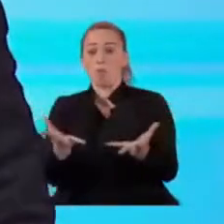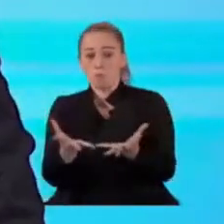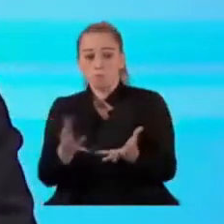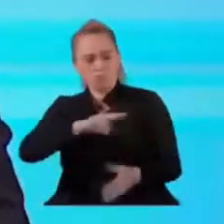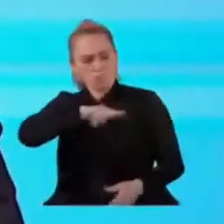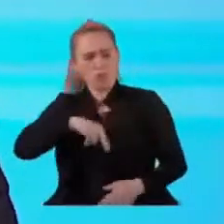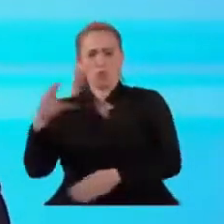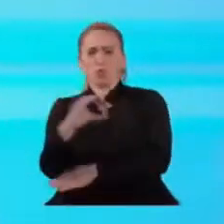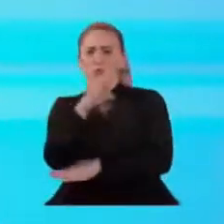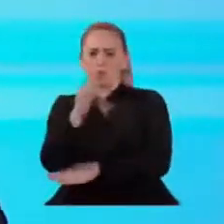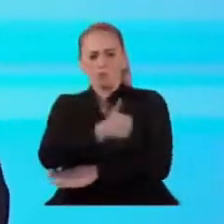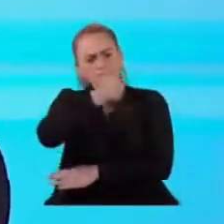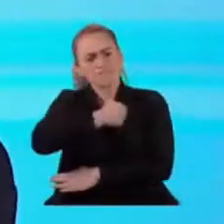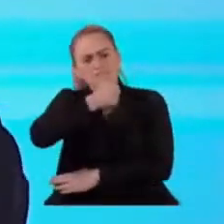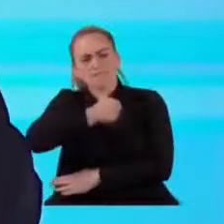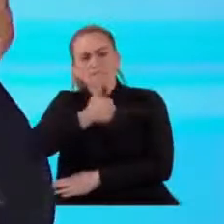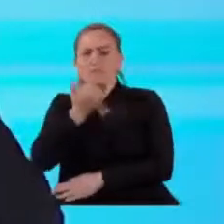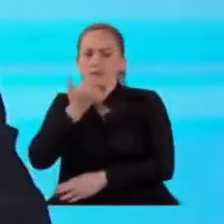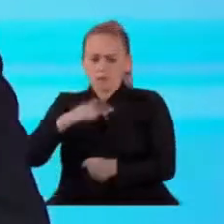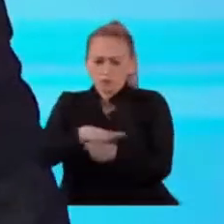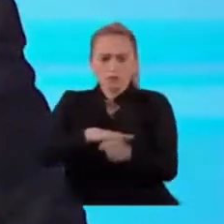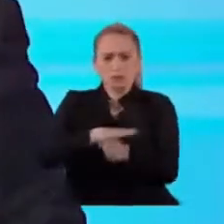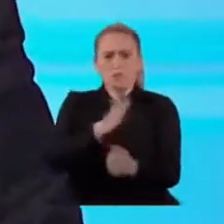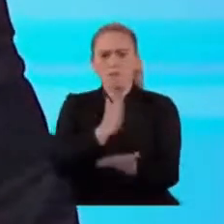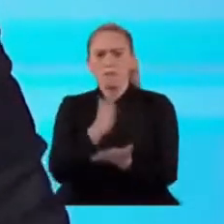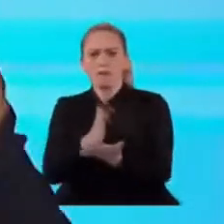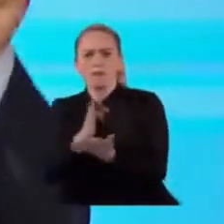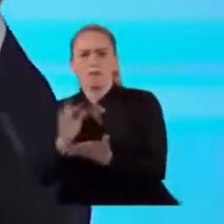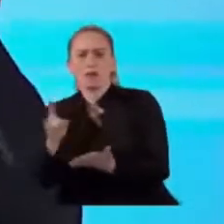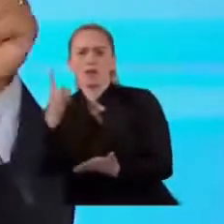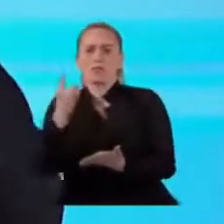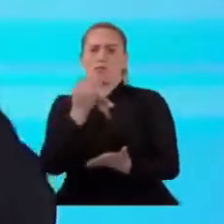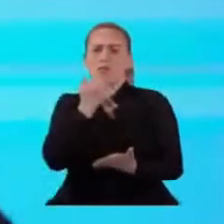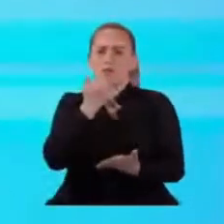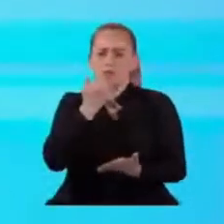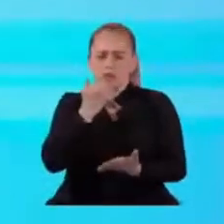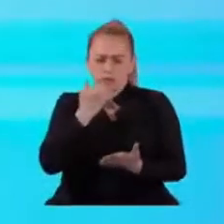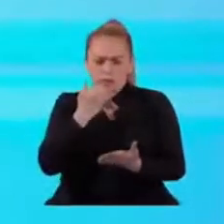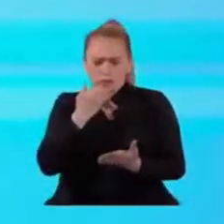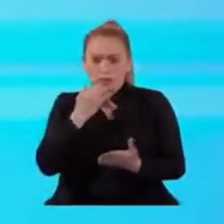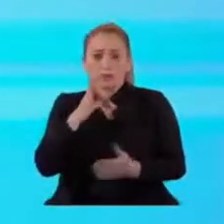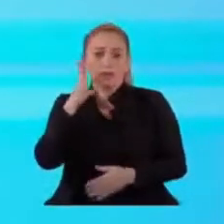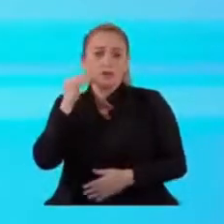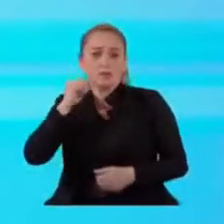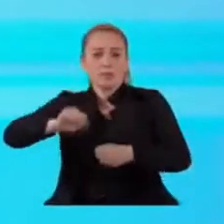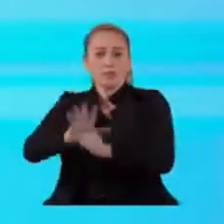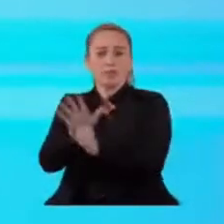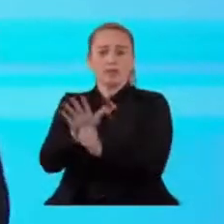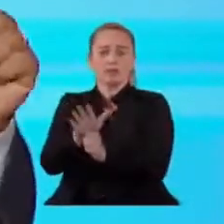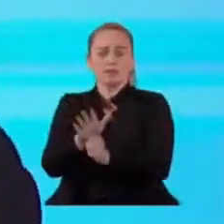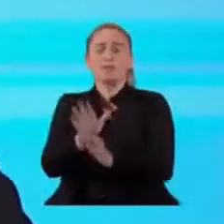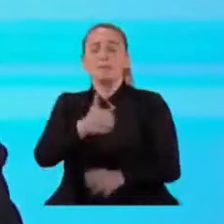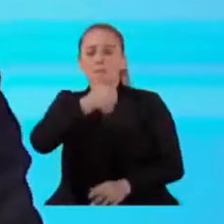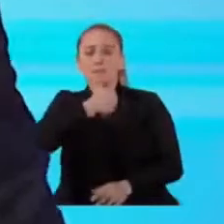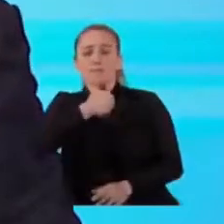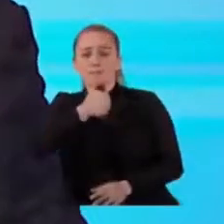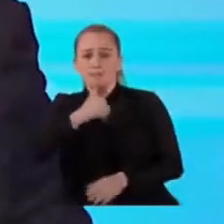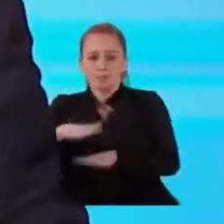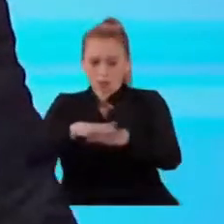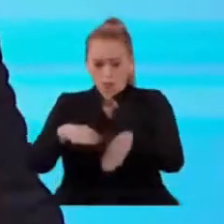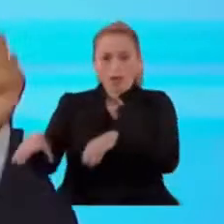resiliencia durante los momentos dramáticos que nos tocó vivir por la pandemia. Es con